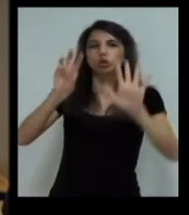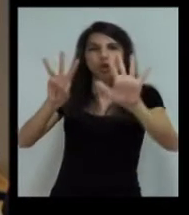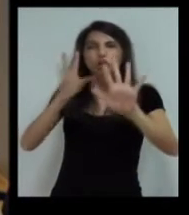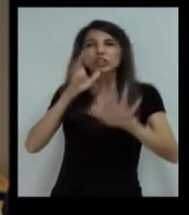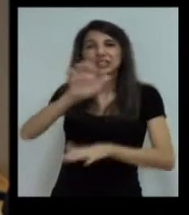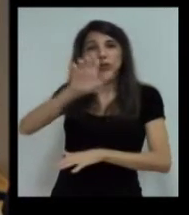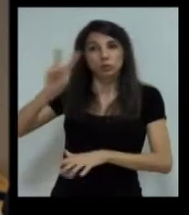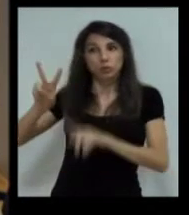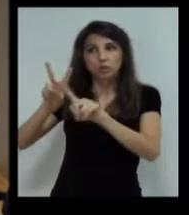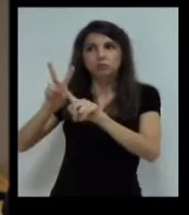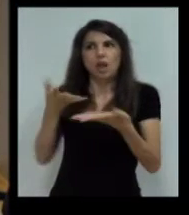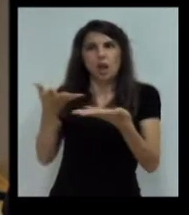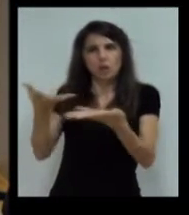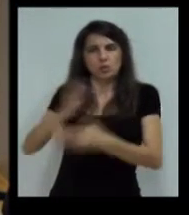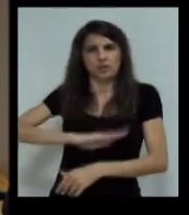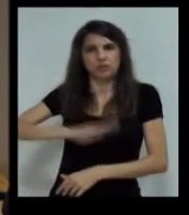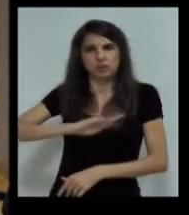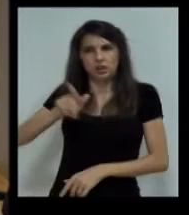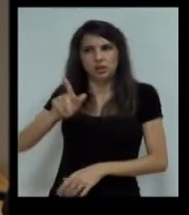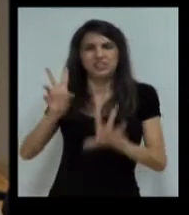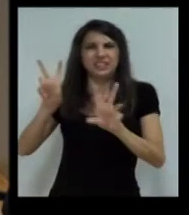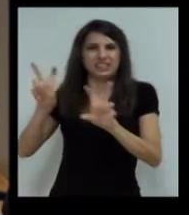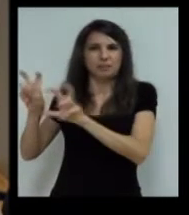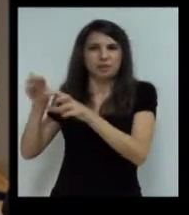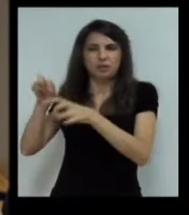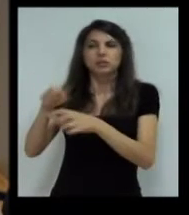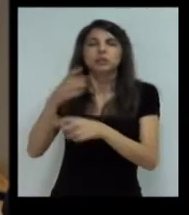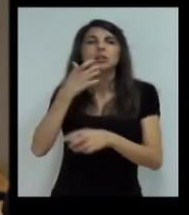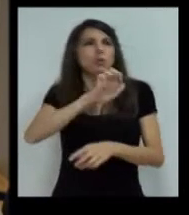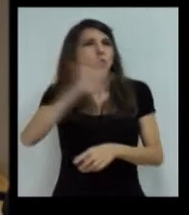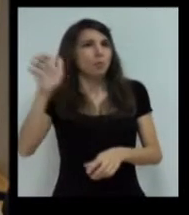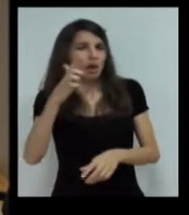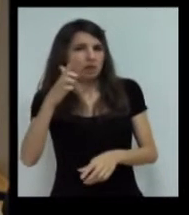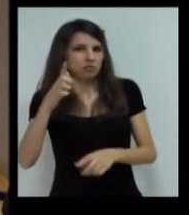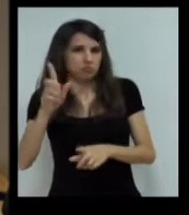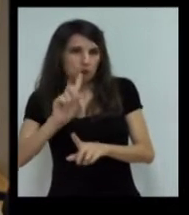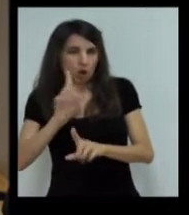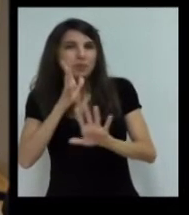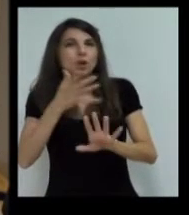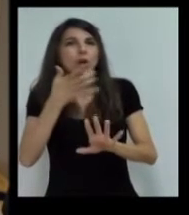mucho a todas estas cosas, ¿no? En Europa no se hace, pero En su tú día. tienes el perfume de decir, oye, yo